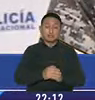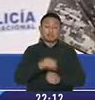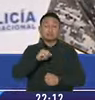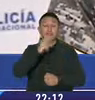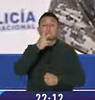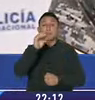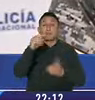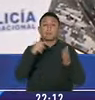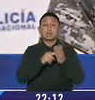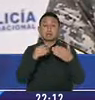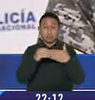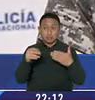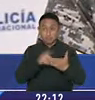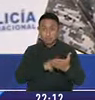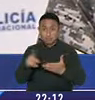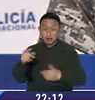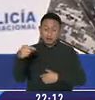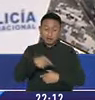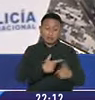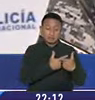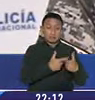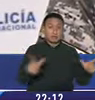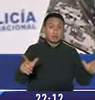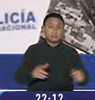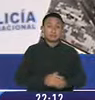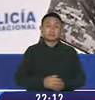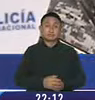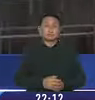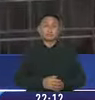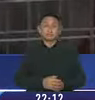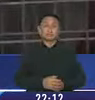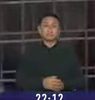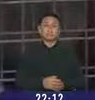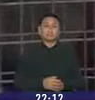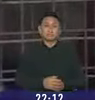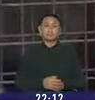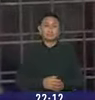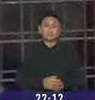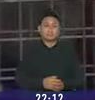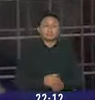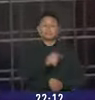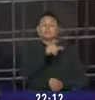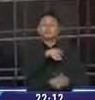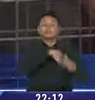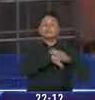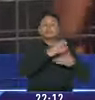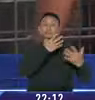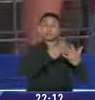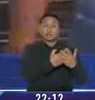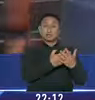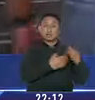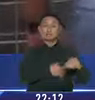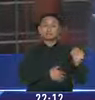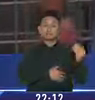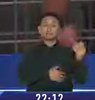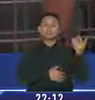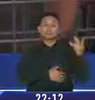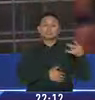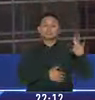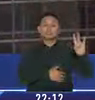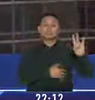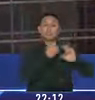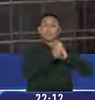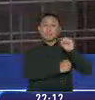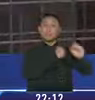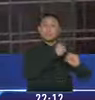de $20,000 para proceder con la libertad. Entre los detenidos se encuentra un menor de 17 años de